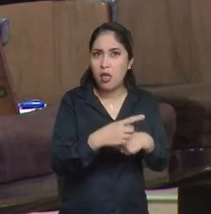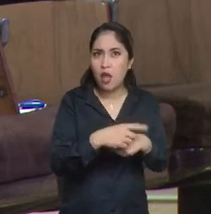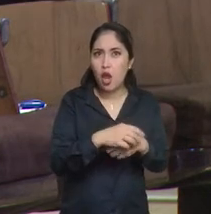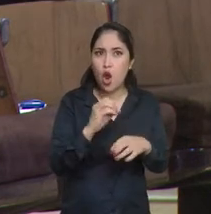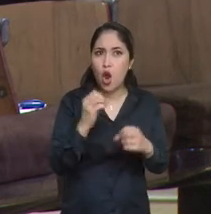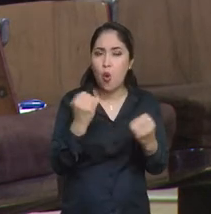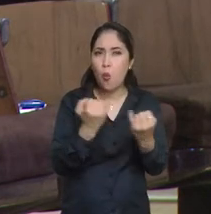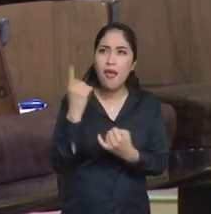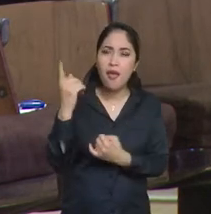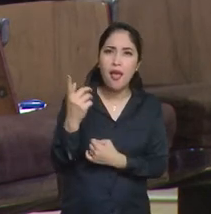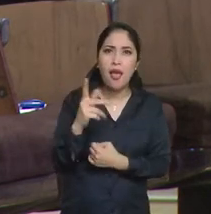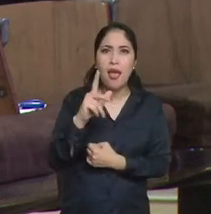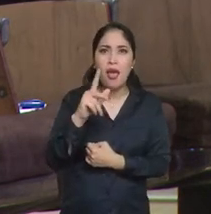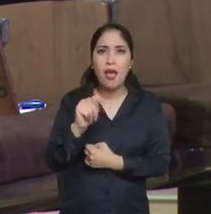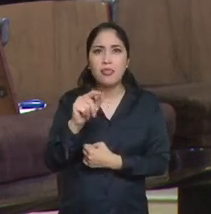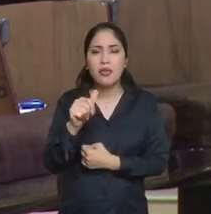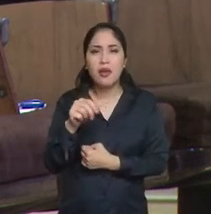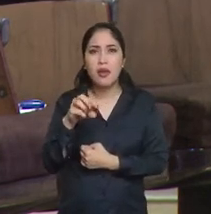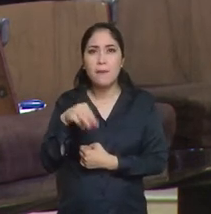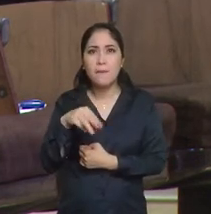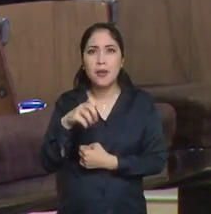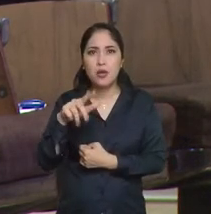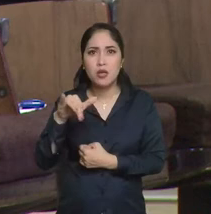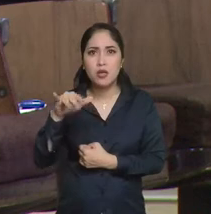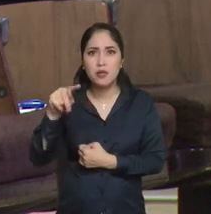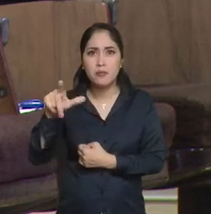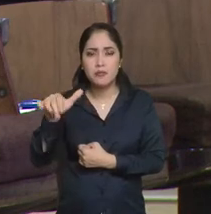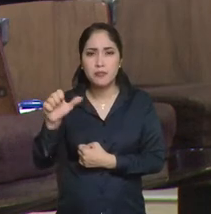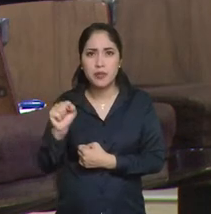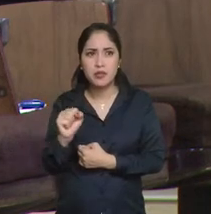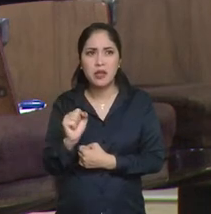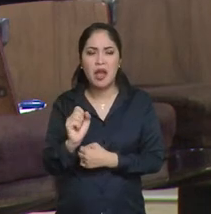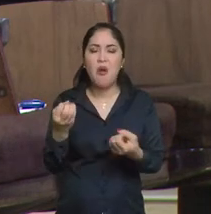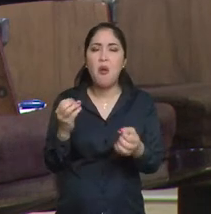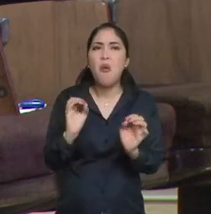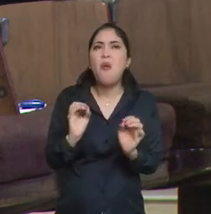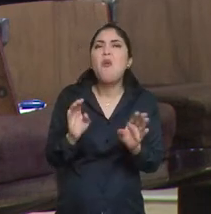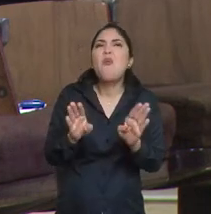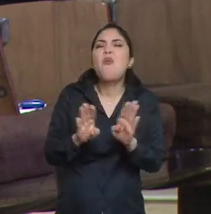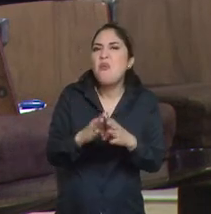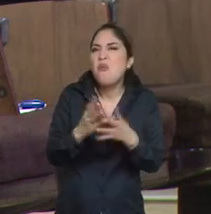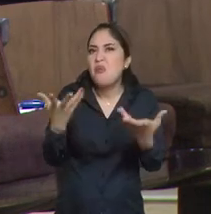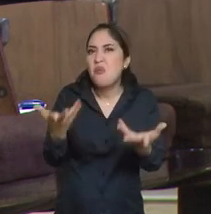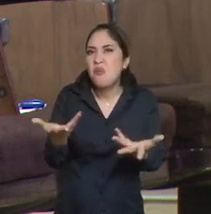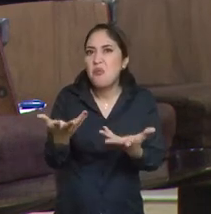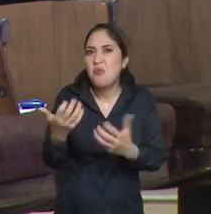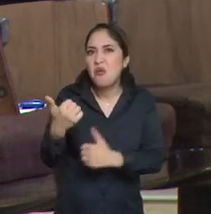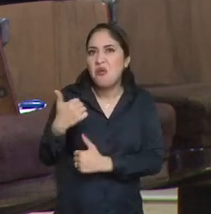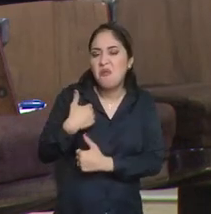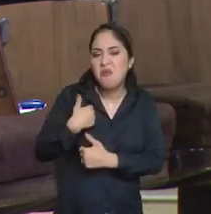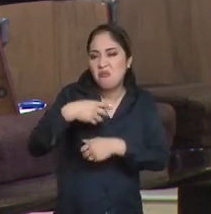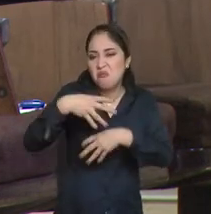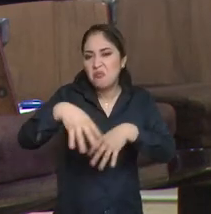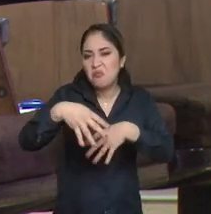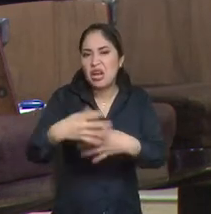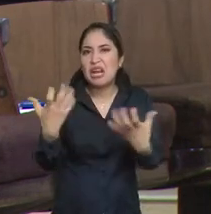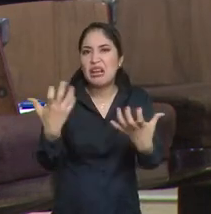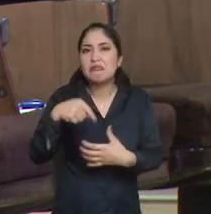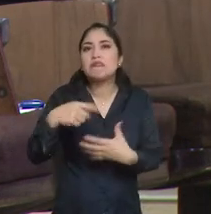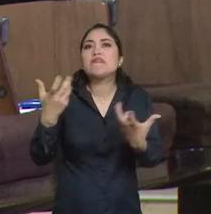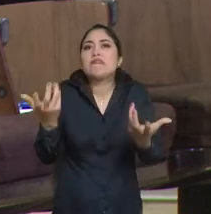lo mismo, pero que hayan sido reprimidos por parte de las Fuerzas Armadas, es decir, por los jefes militares, para que no se realizara